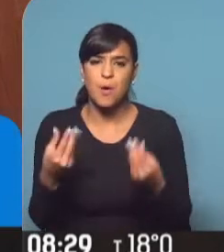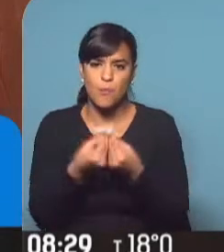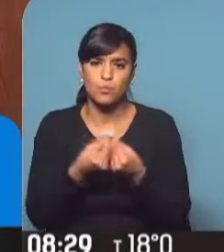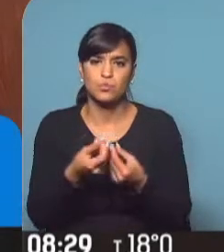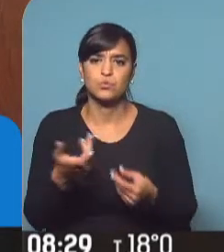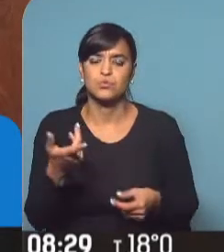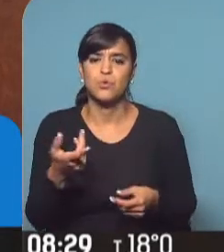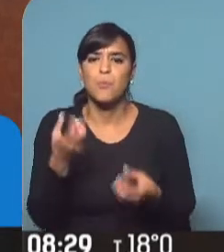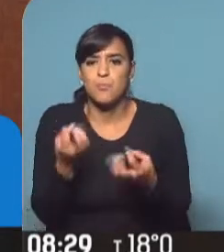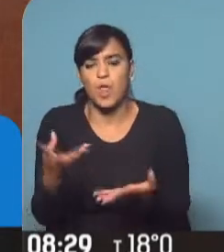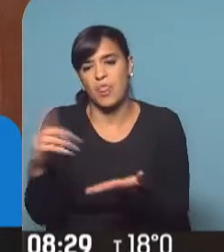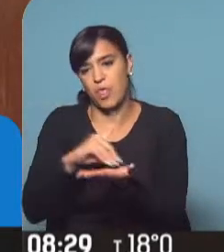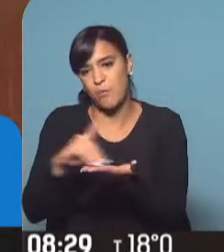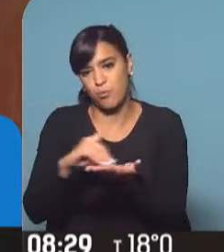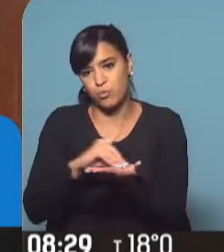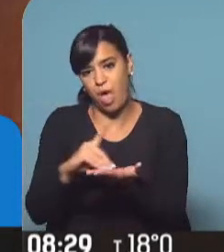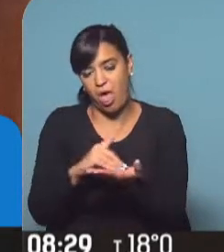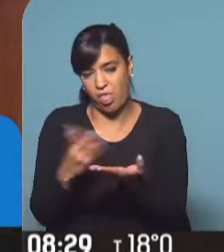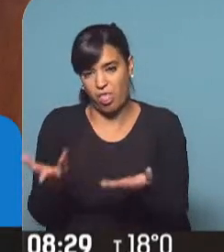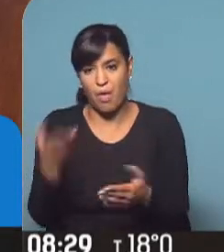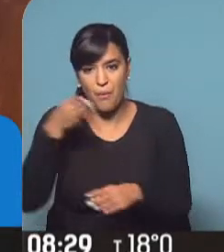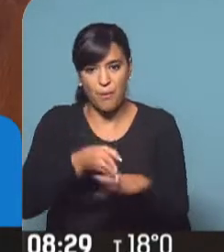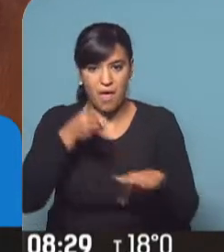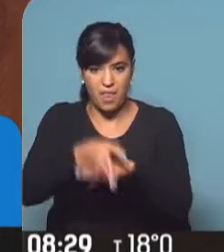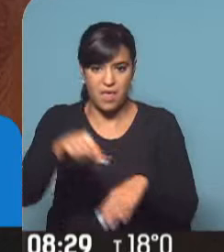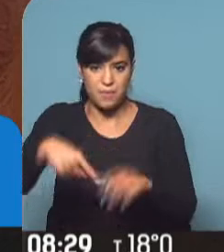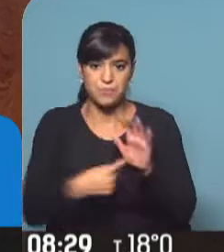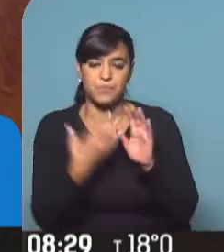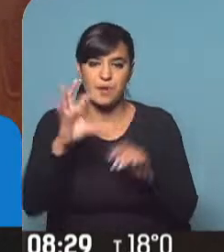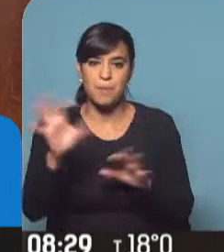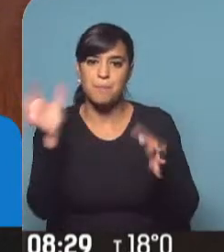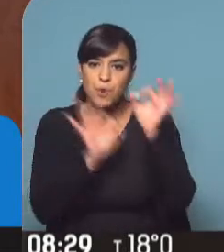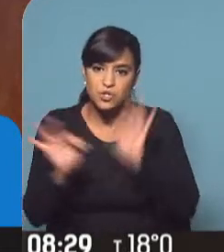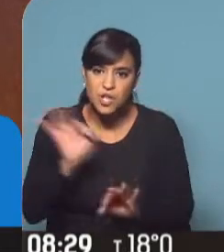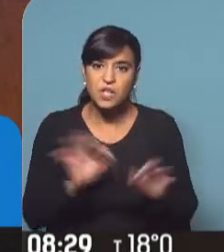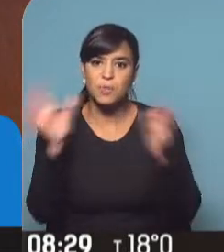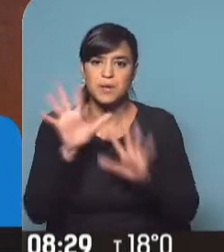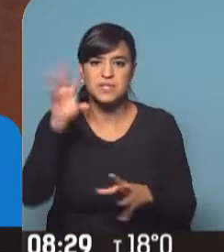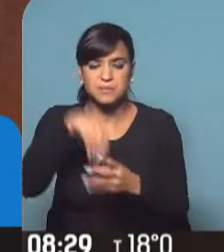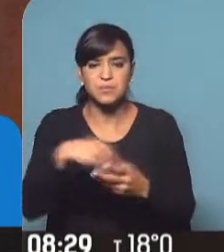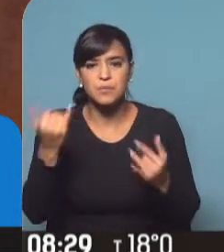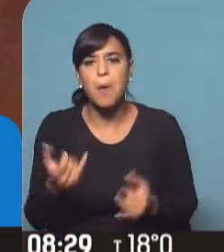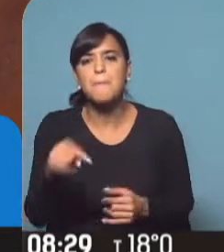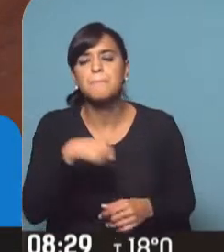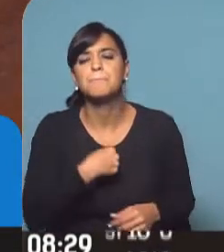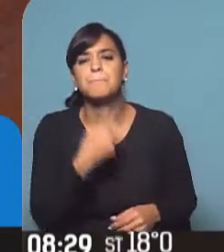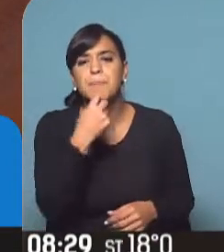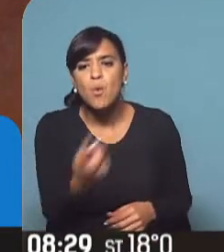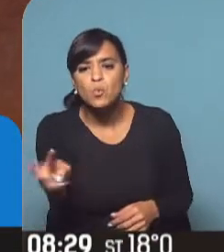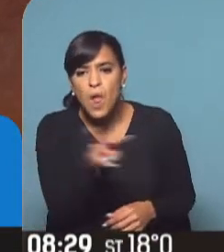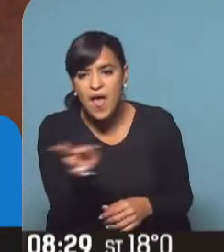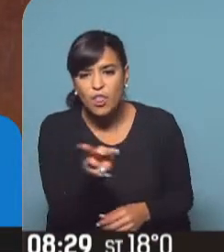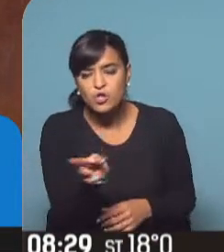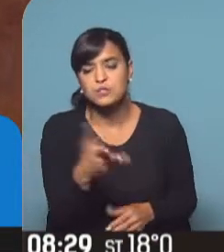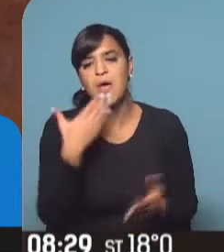aires porque esa clara diputada nacional y una de las que más proyectos y más participación tiene el congreso de la nación le pregunto a ambas porque